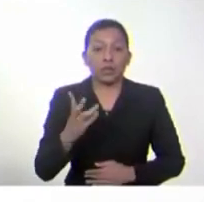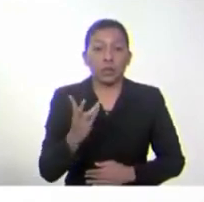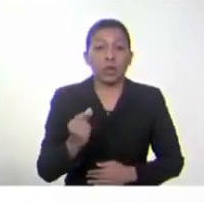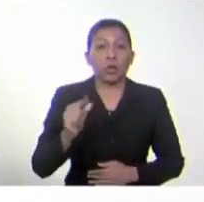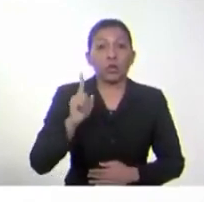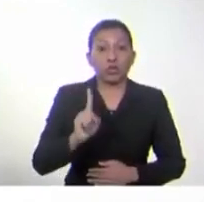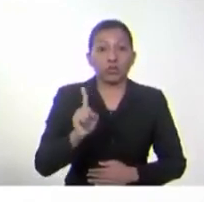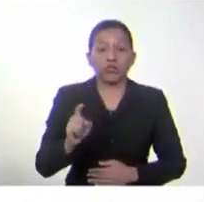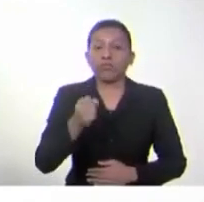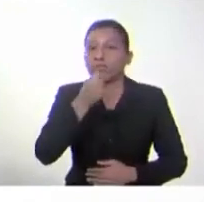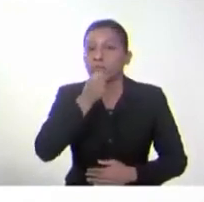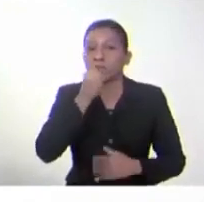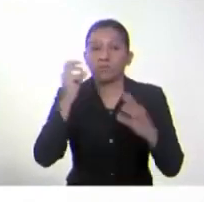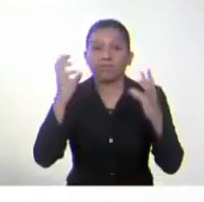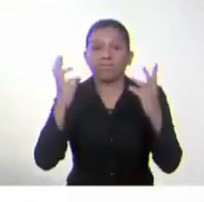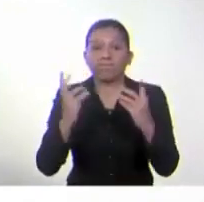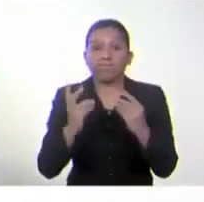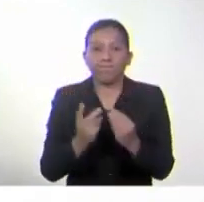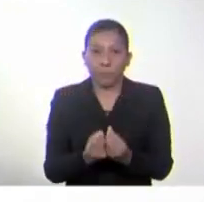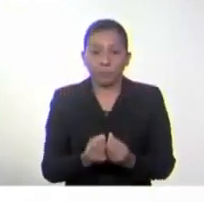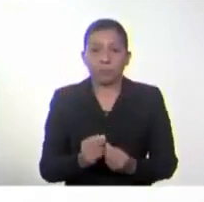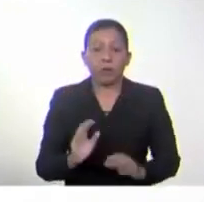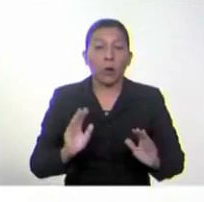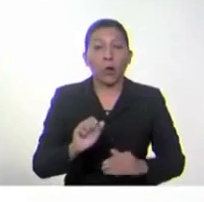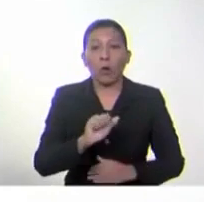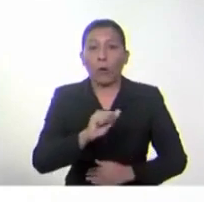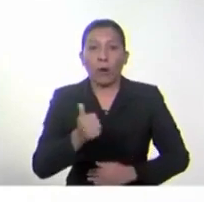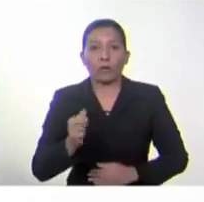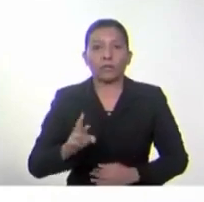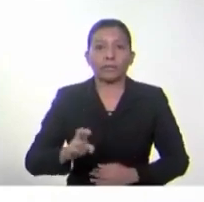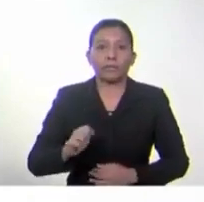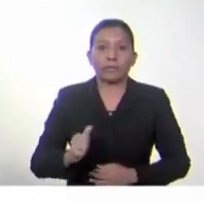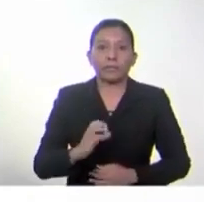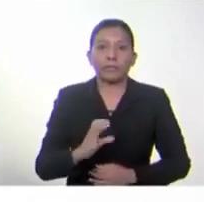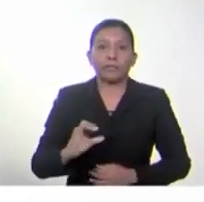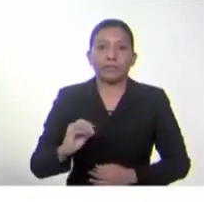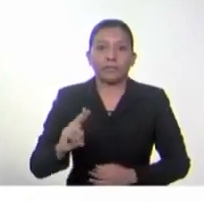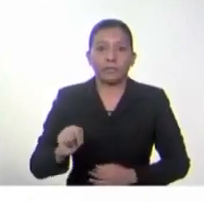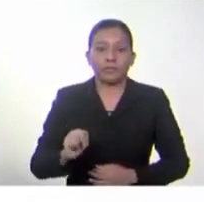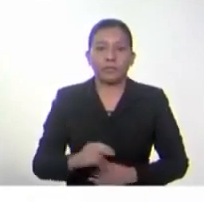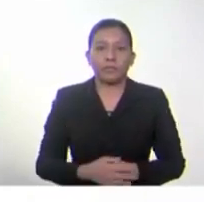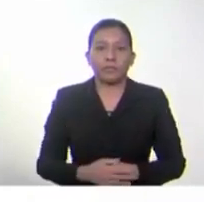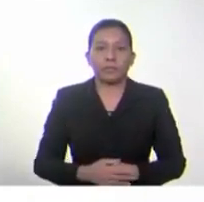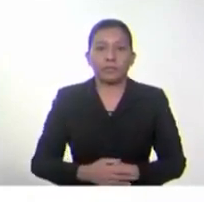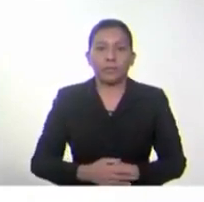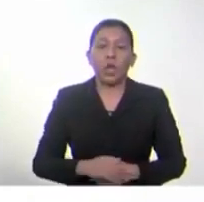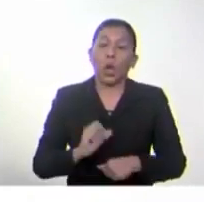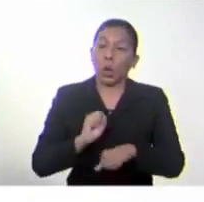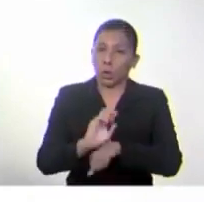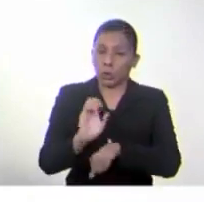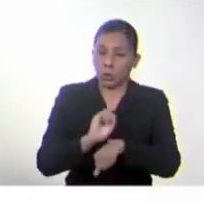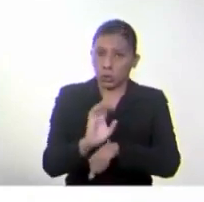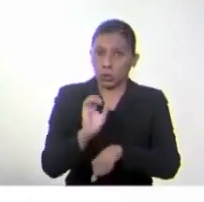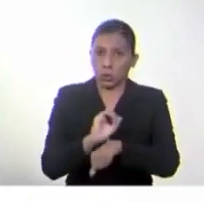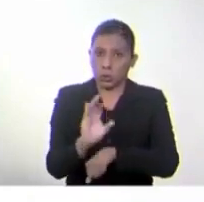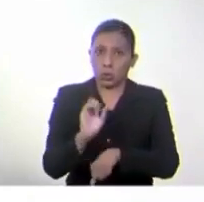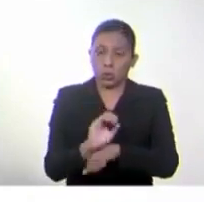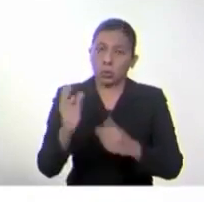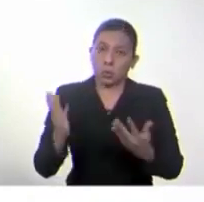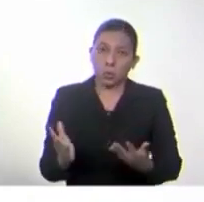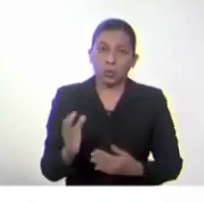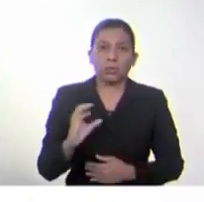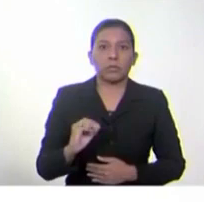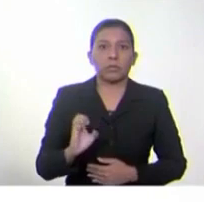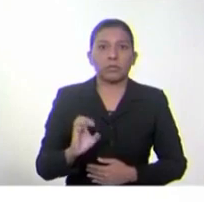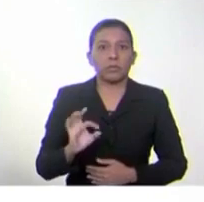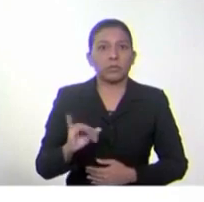ecuación. Puede sugerir otras reacciones para continuar. Otras recomendaciones sería que el